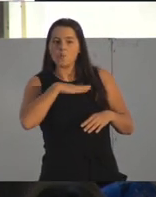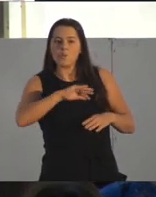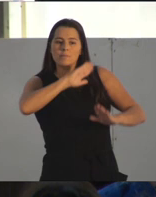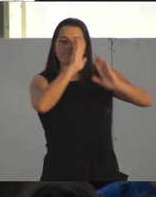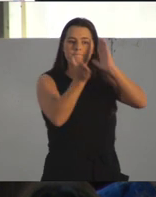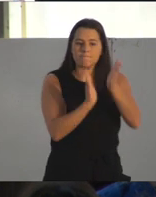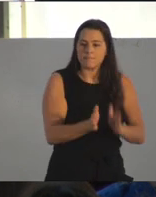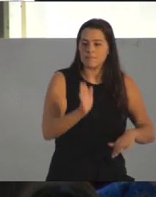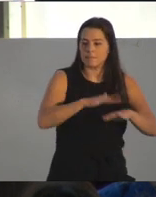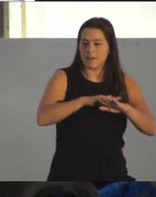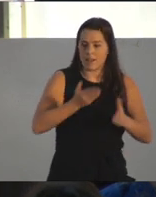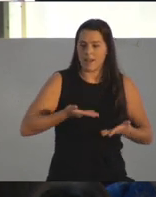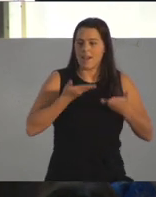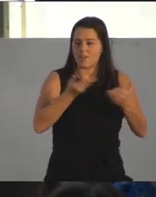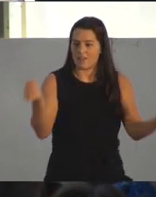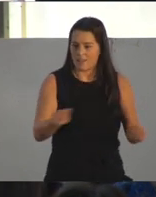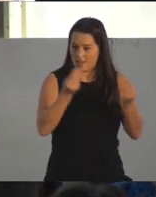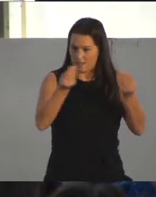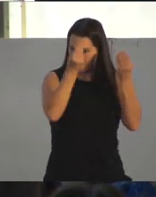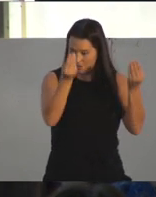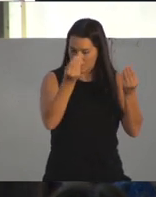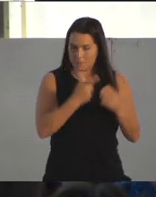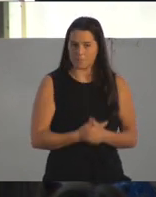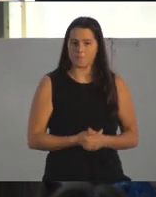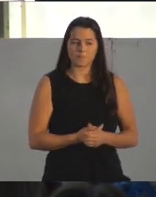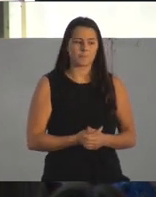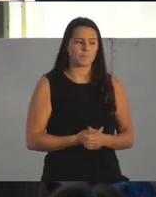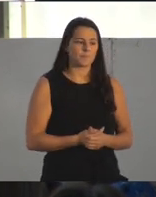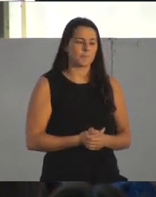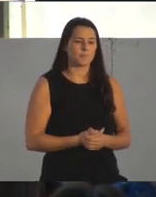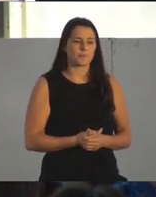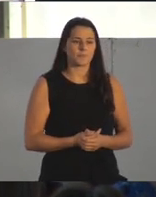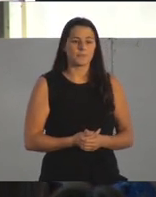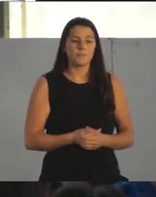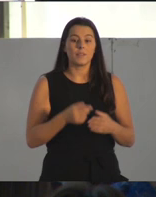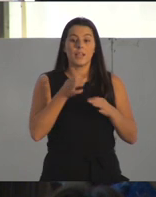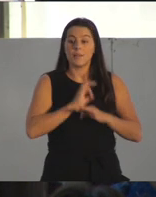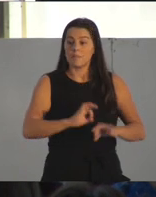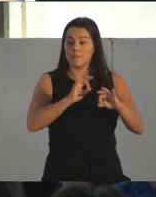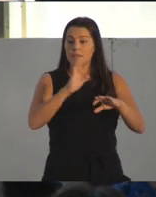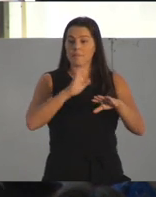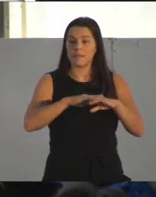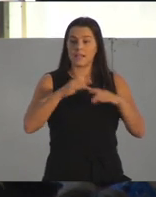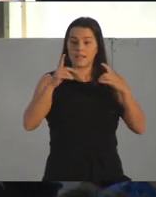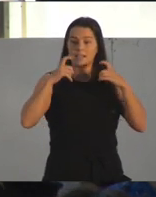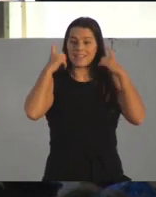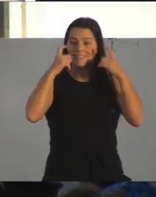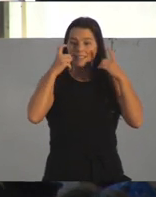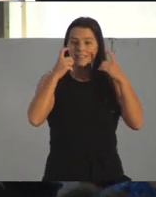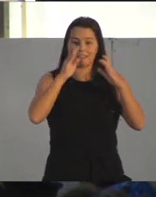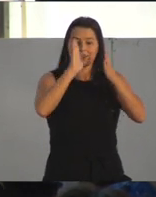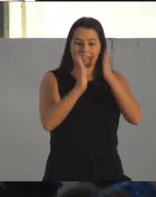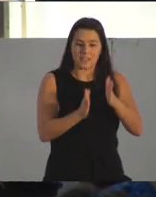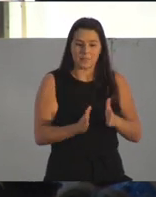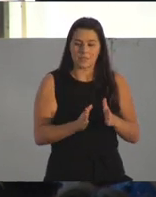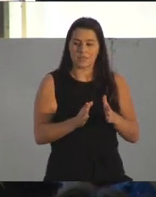más adecuado y cuál es el factor, el pronóstico que podemos esperar. Y sobre todo si nuestro tratamiento está siendo el adecuado. Hay